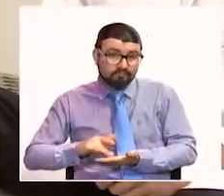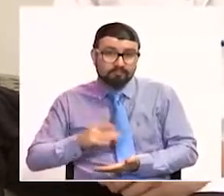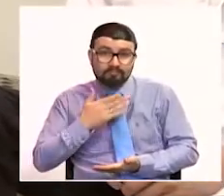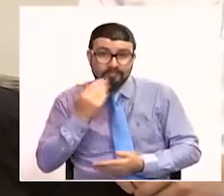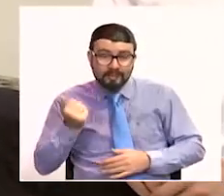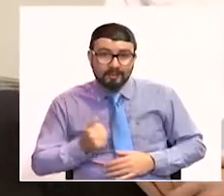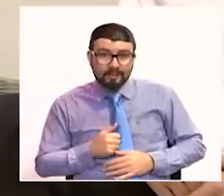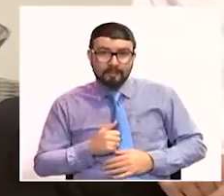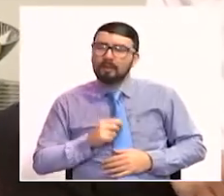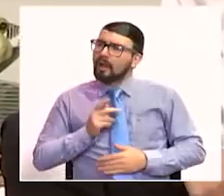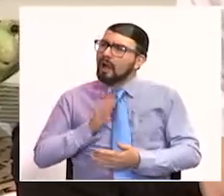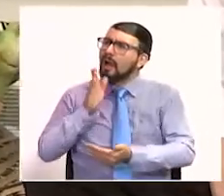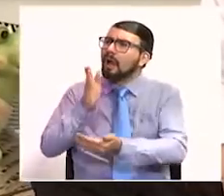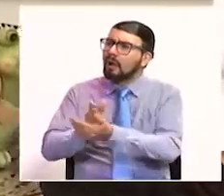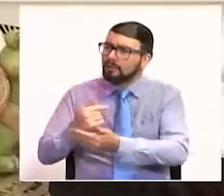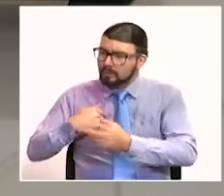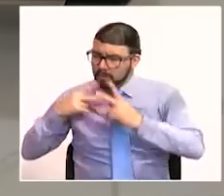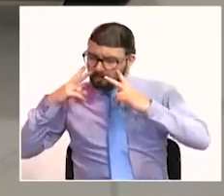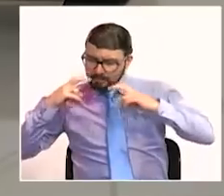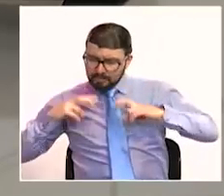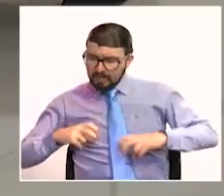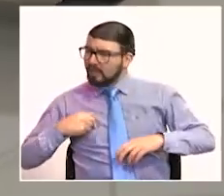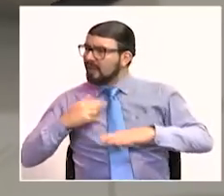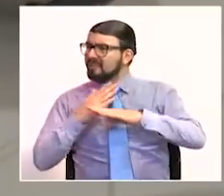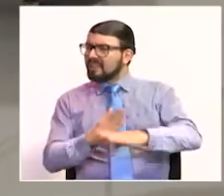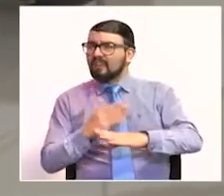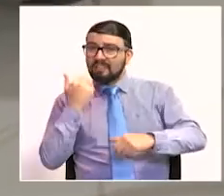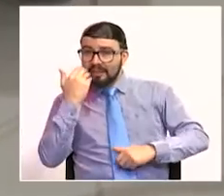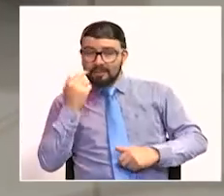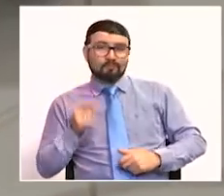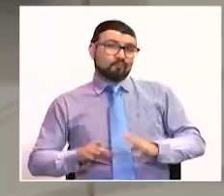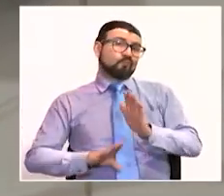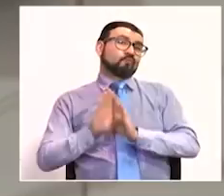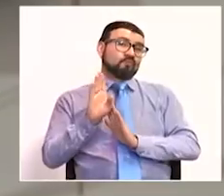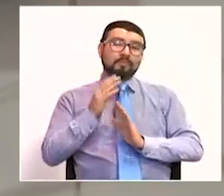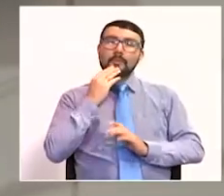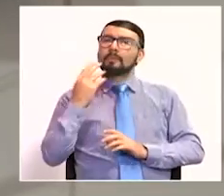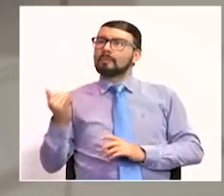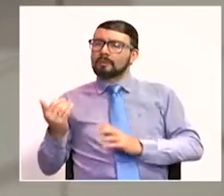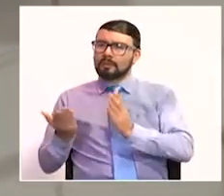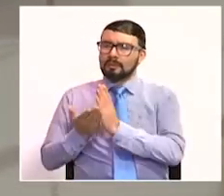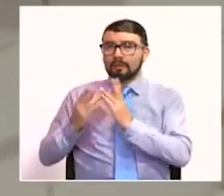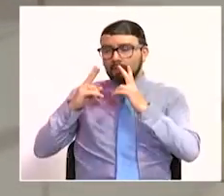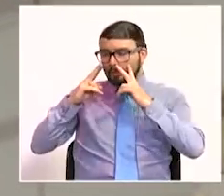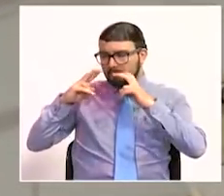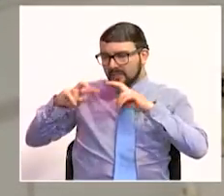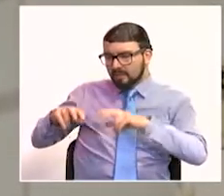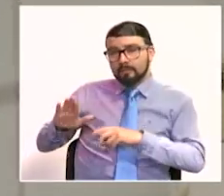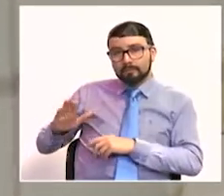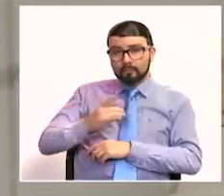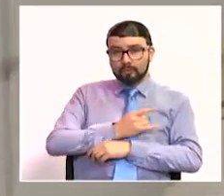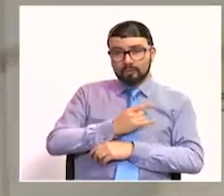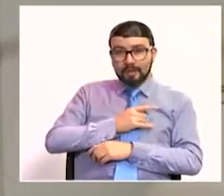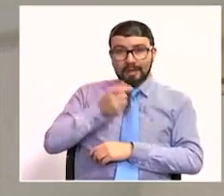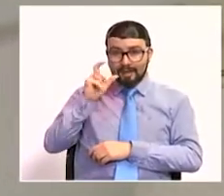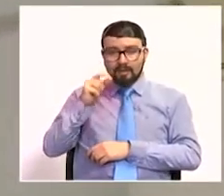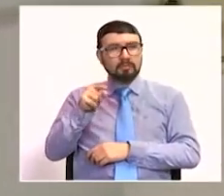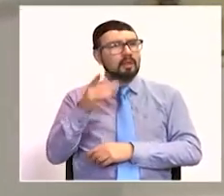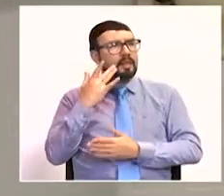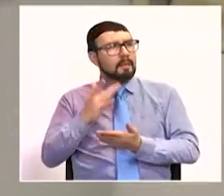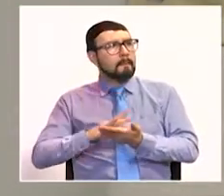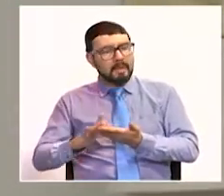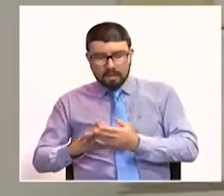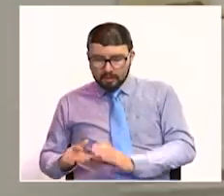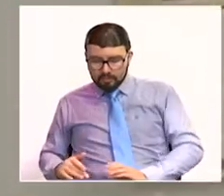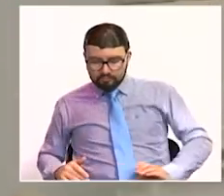nosotros a realizar un gran proyecto en compañía con investigadores de la Universidad de Caldas, que es la limpieza de colon con